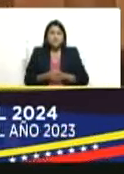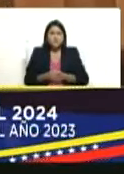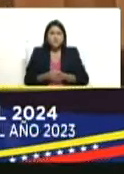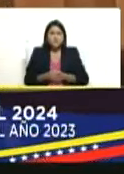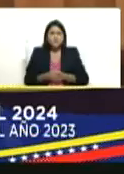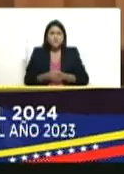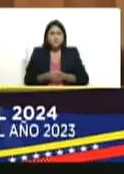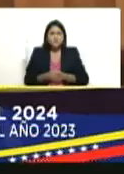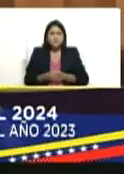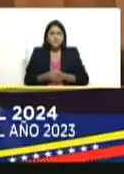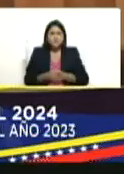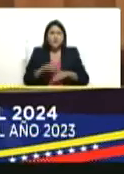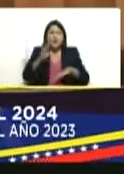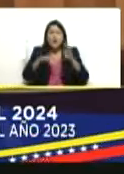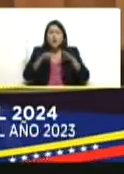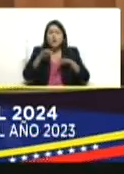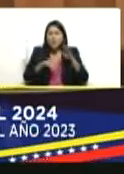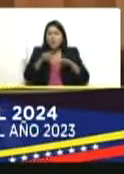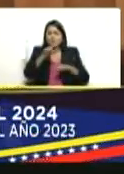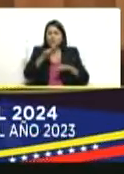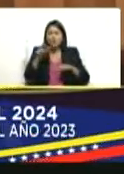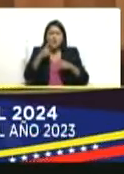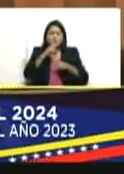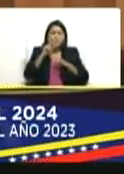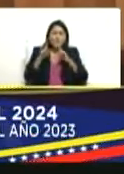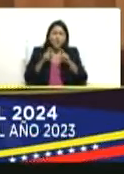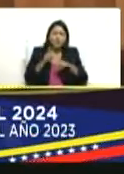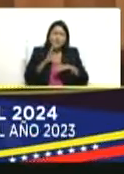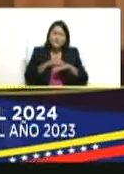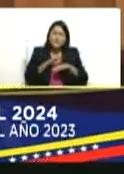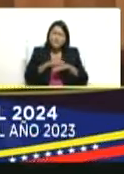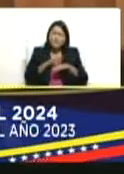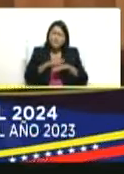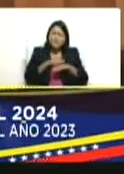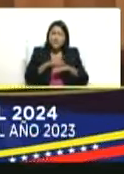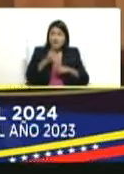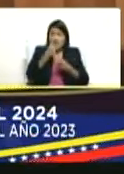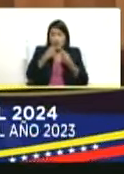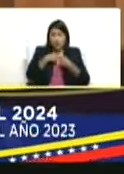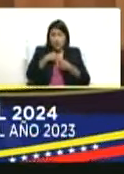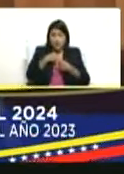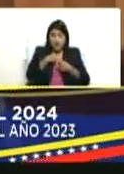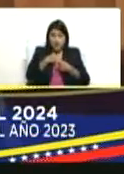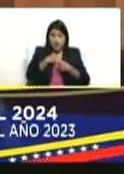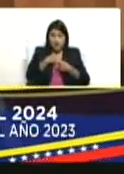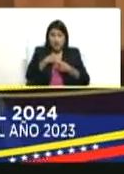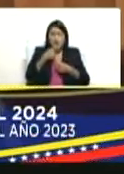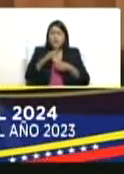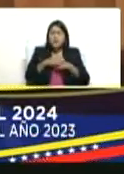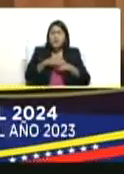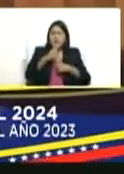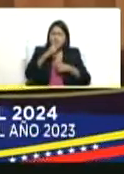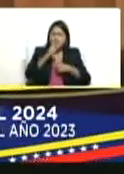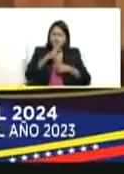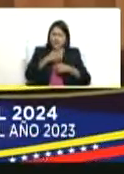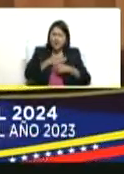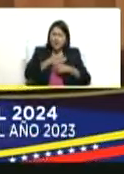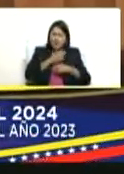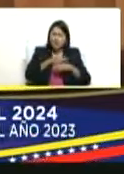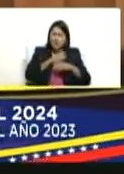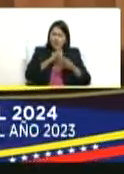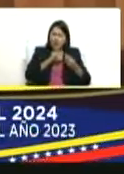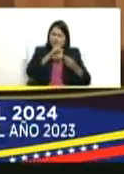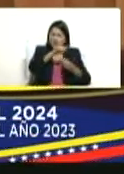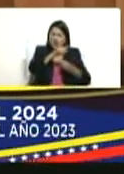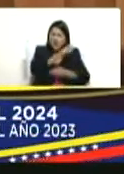Algunos se preguntan, ¿por qué Maduro? Me lo preguntan a mí. ¿Por qué Maduro? Tú dialogas con el